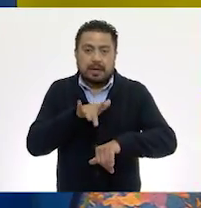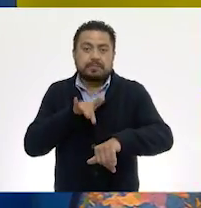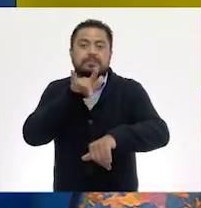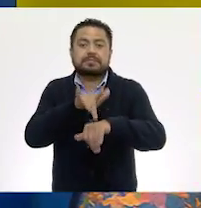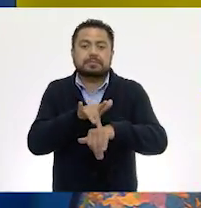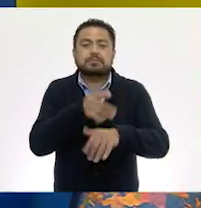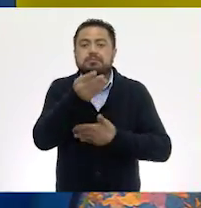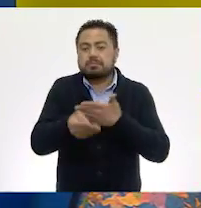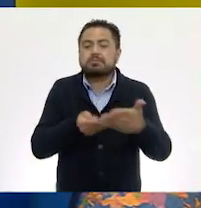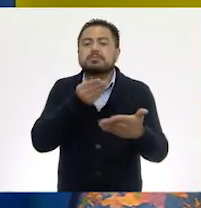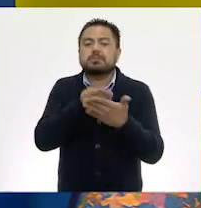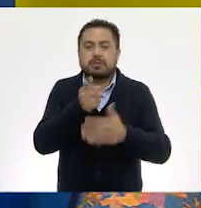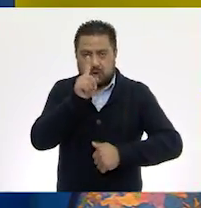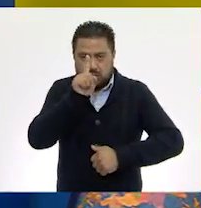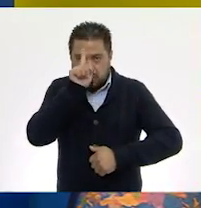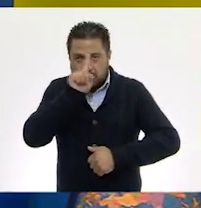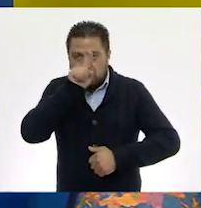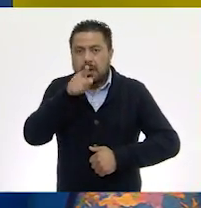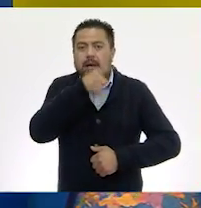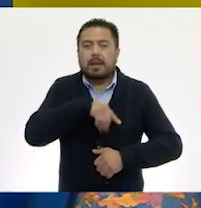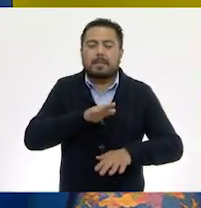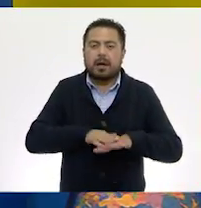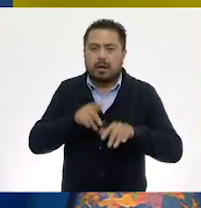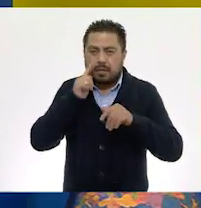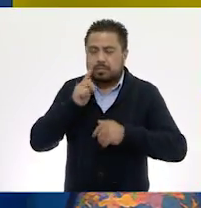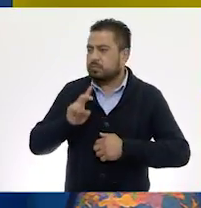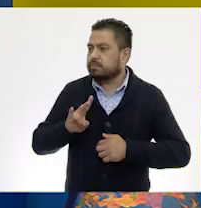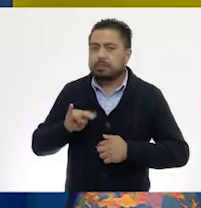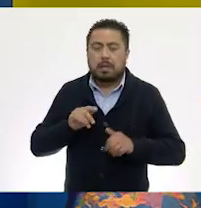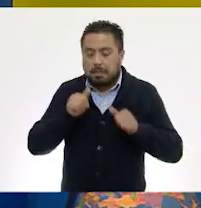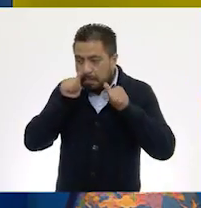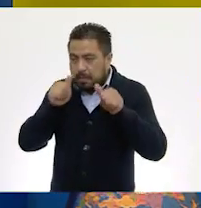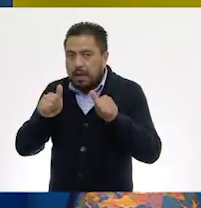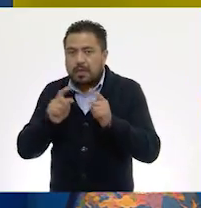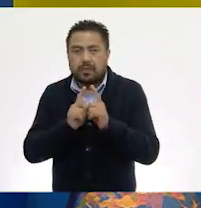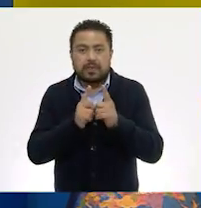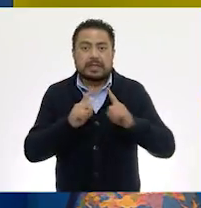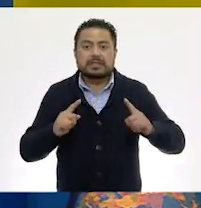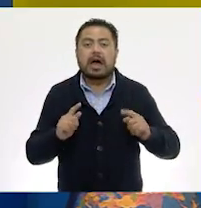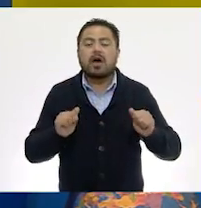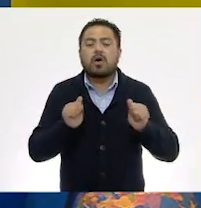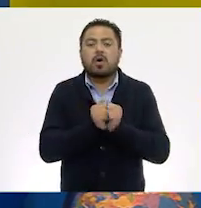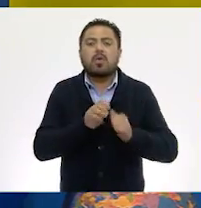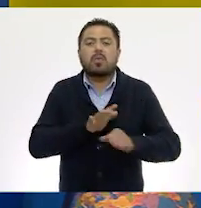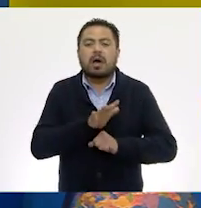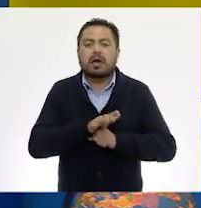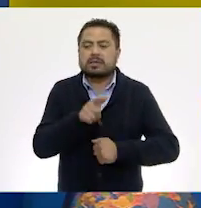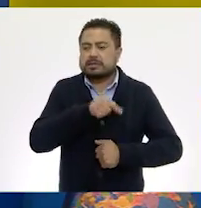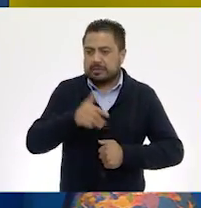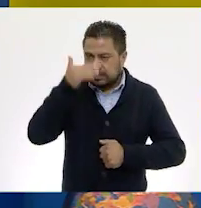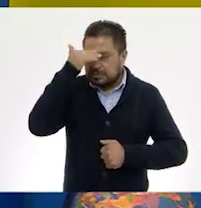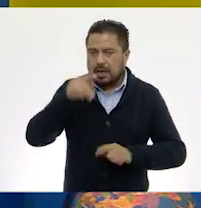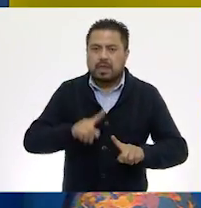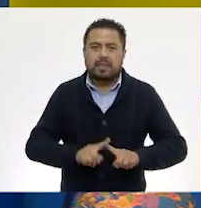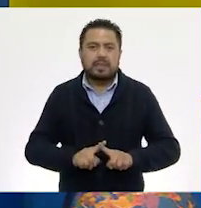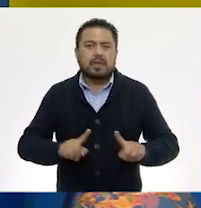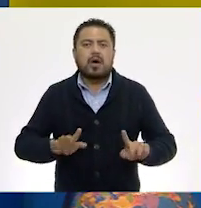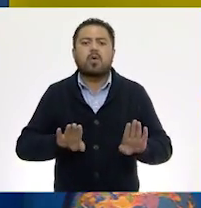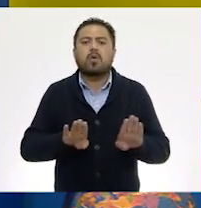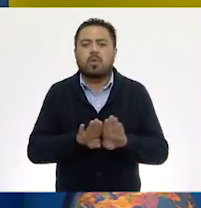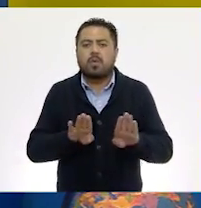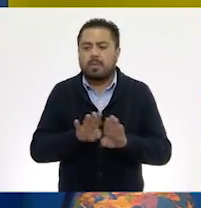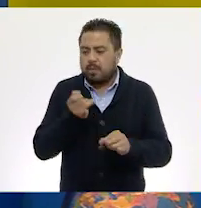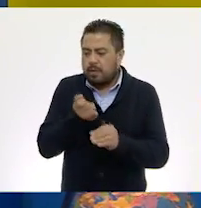y les daremos unos tips para que estén alerta y desarrollemos las herramientas con las que sepamos diferenciar entre